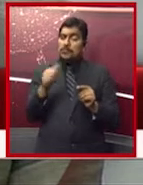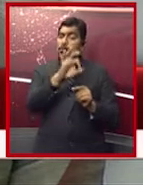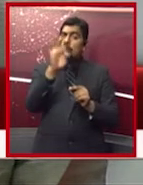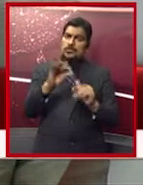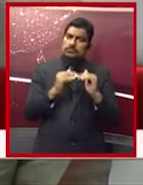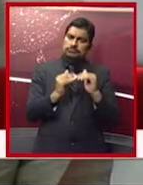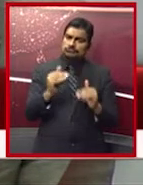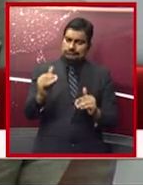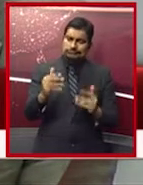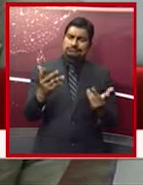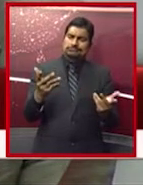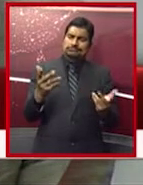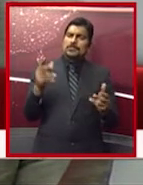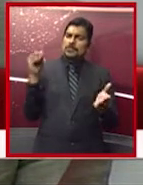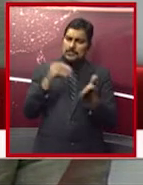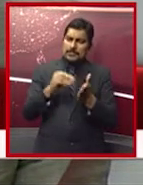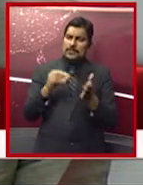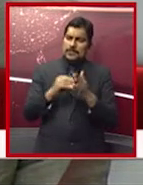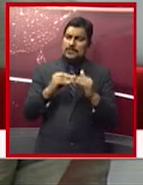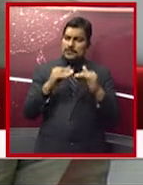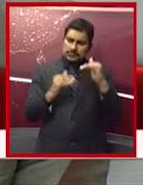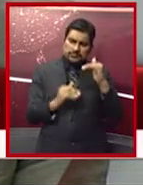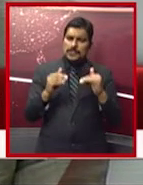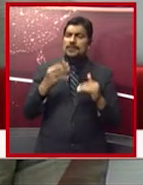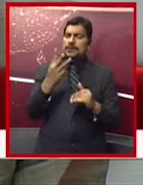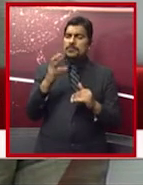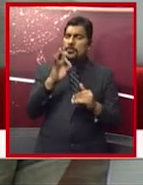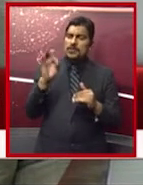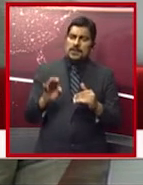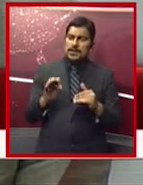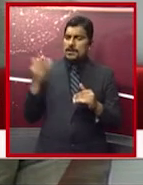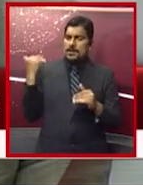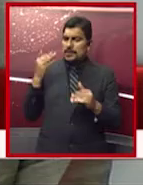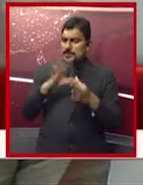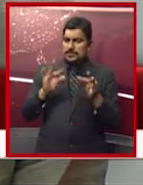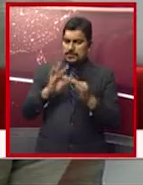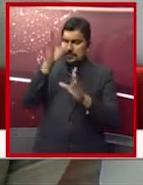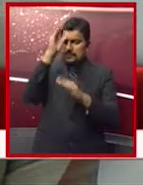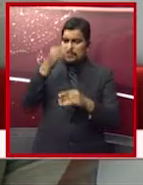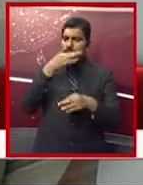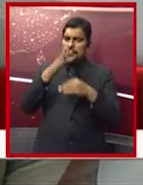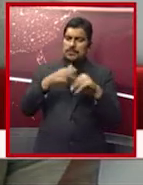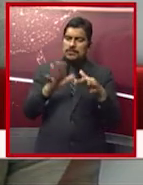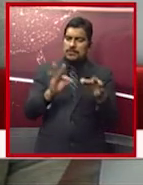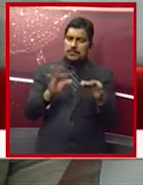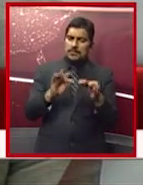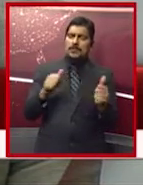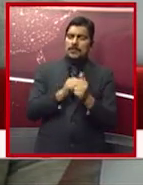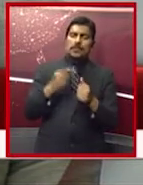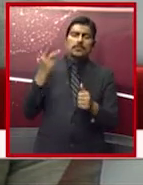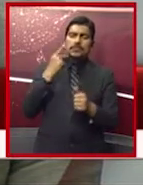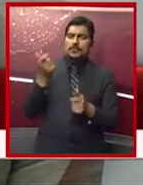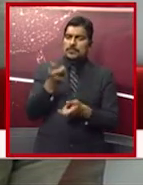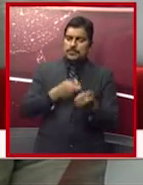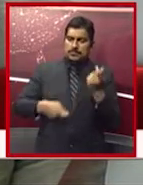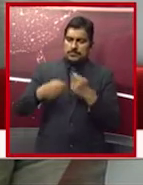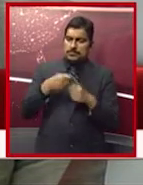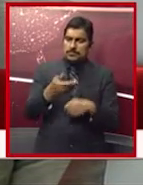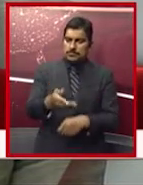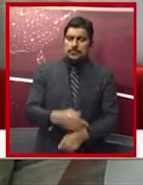2.65%, todavía muy por debajo del 3%, de acuerdo a los criterios generales de política económica.